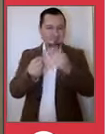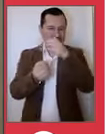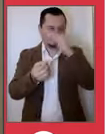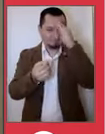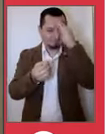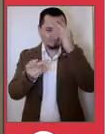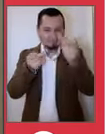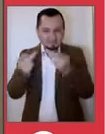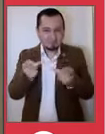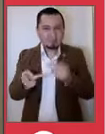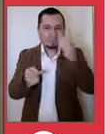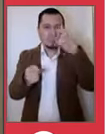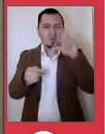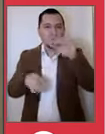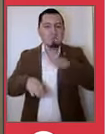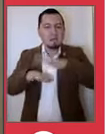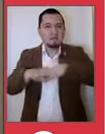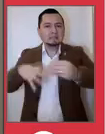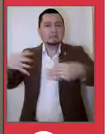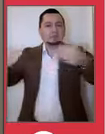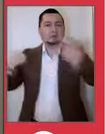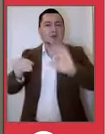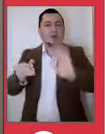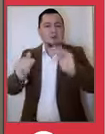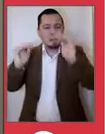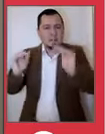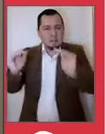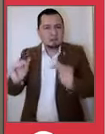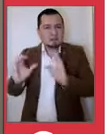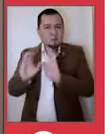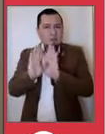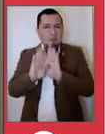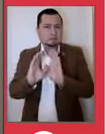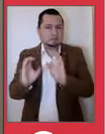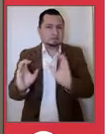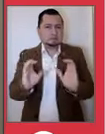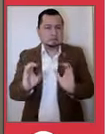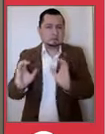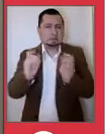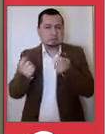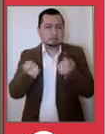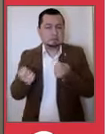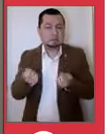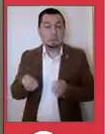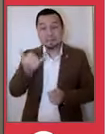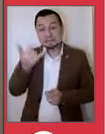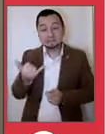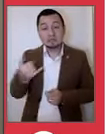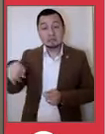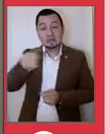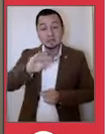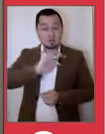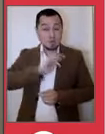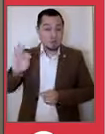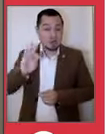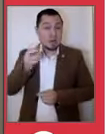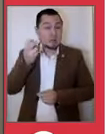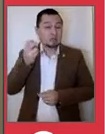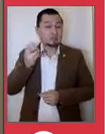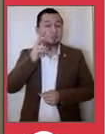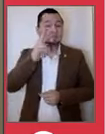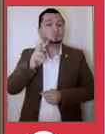pensadas en función de lo que la mesa de salud consideró fundamental atender en esa circunstancia y por supuesto